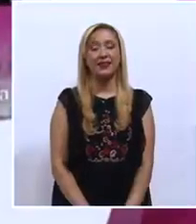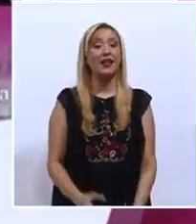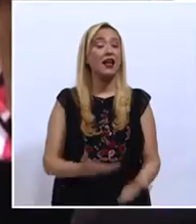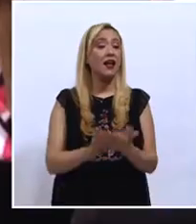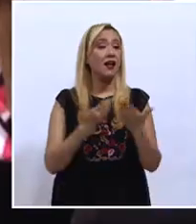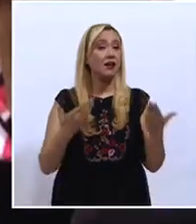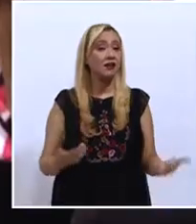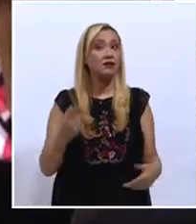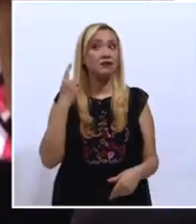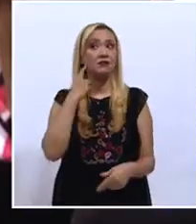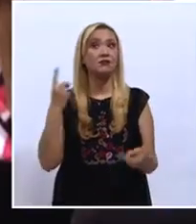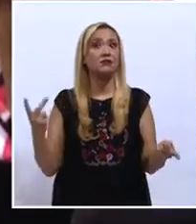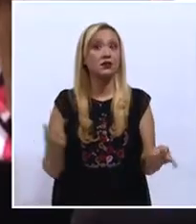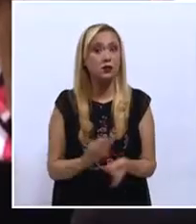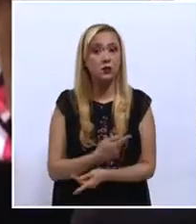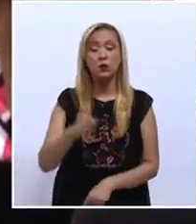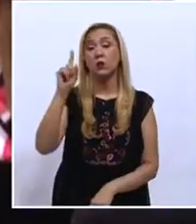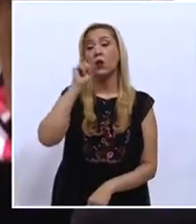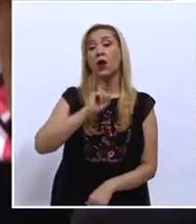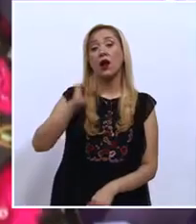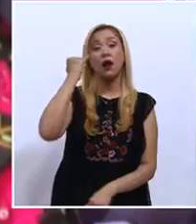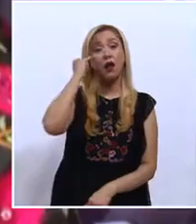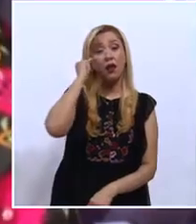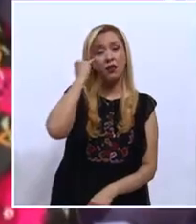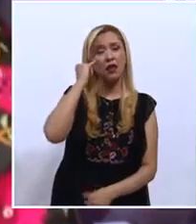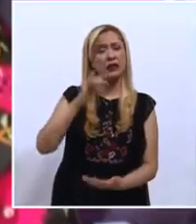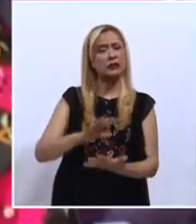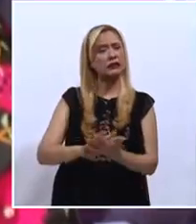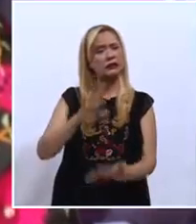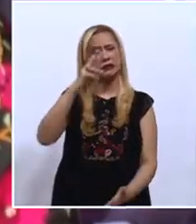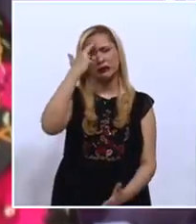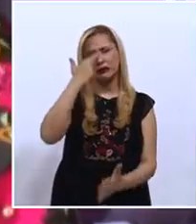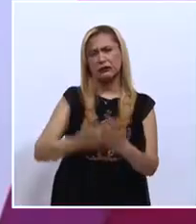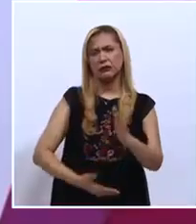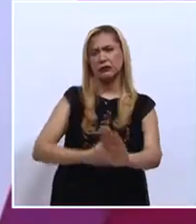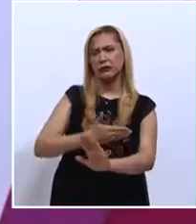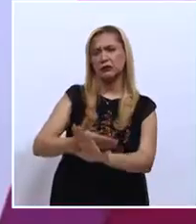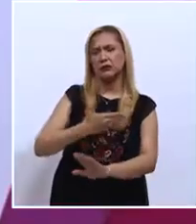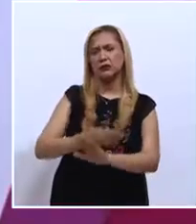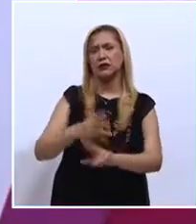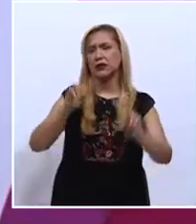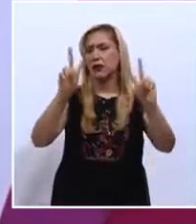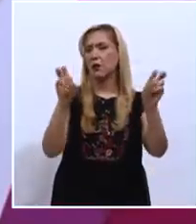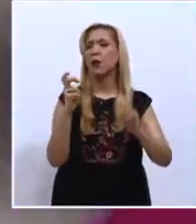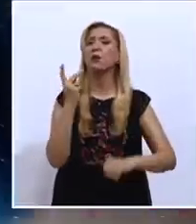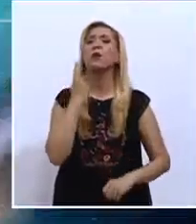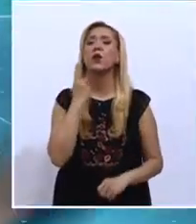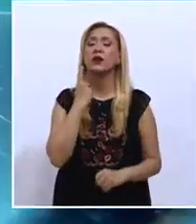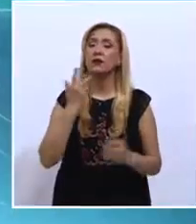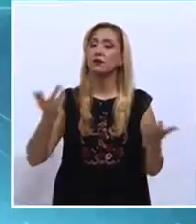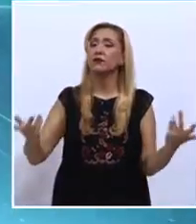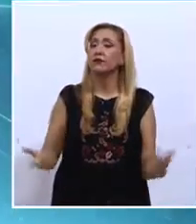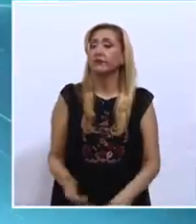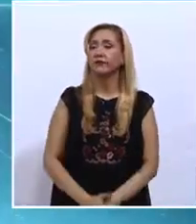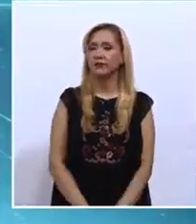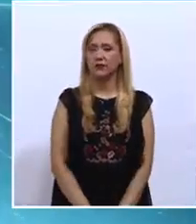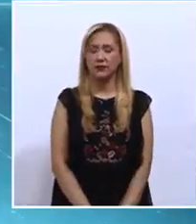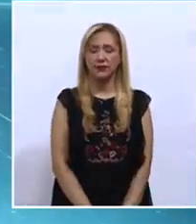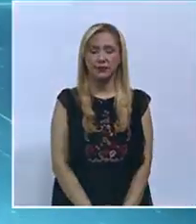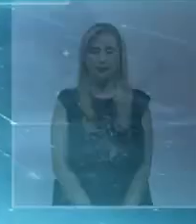Al regresar, mujeres indígenas principales víctimas de la violencia política.